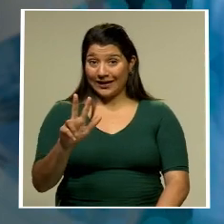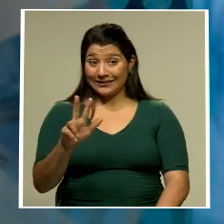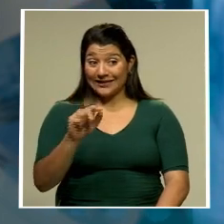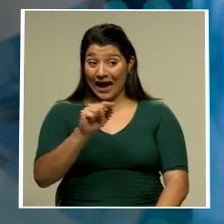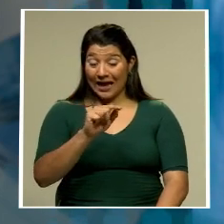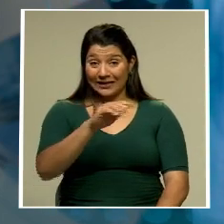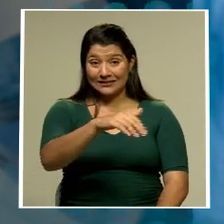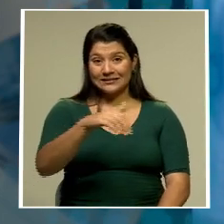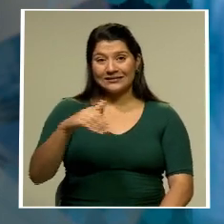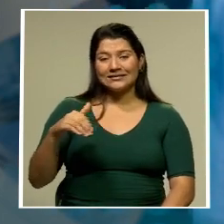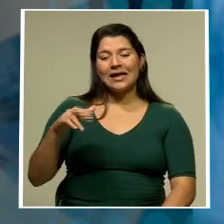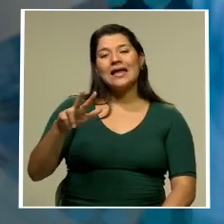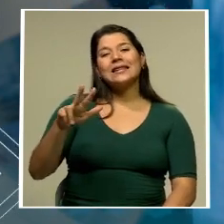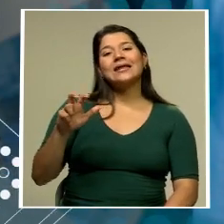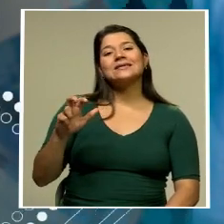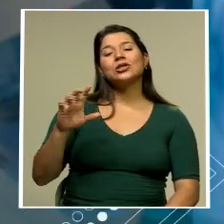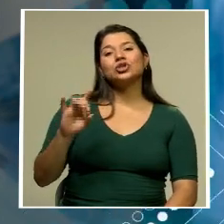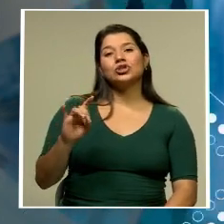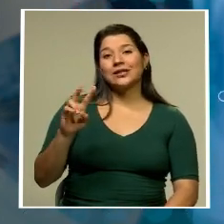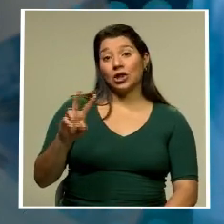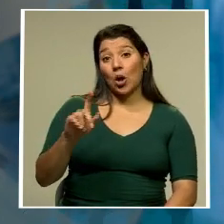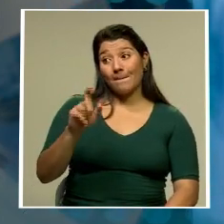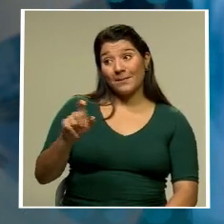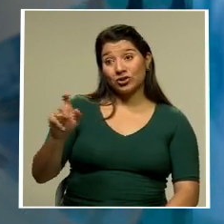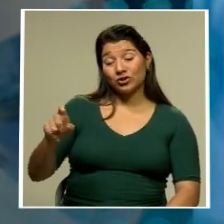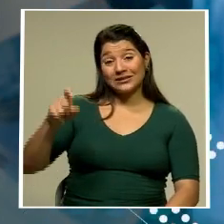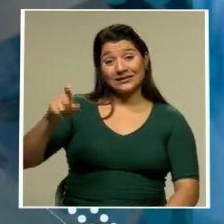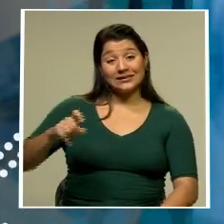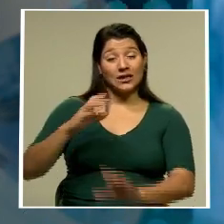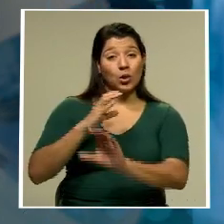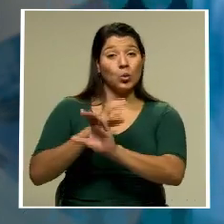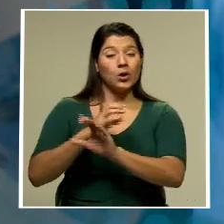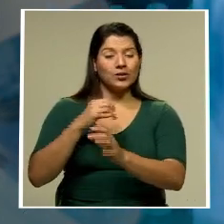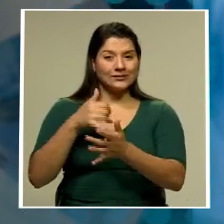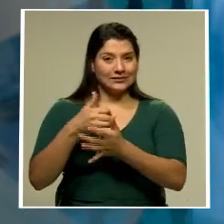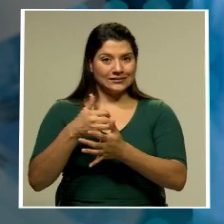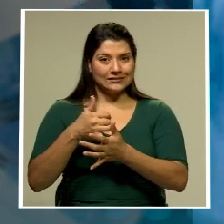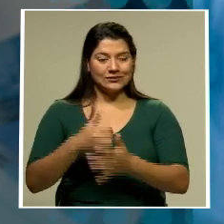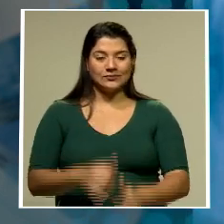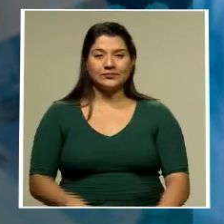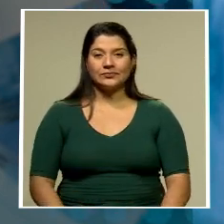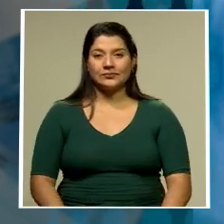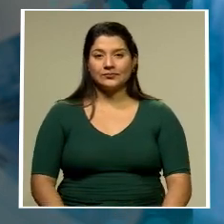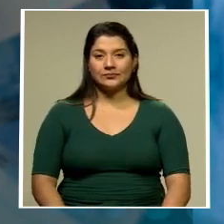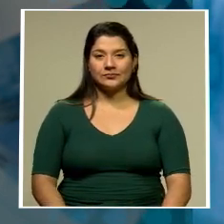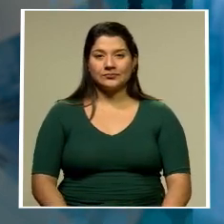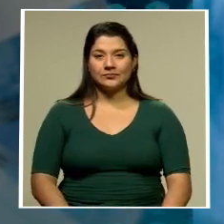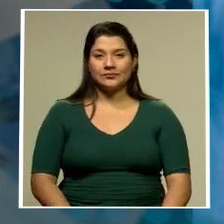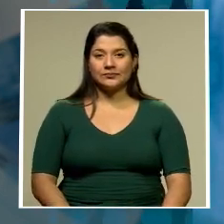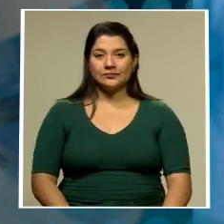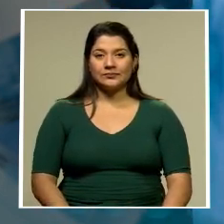las cuales 382 requieren de cuidados intensivos.